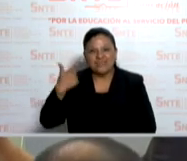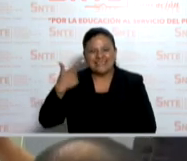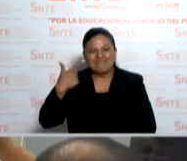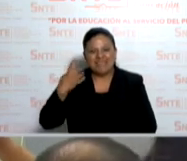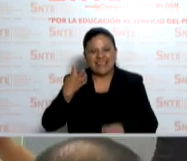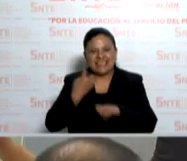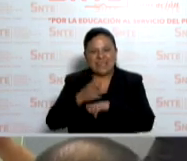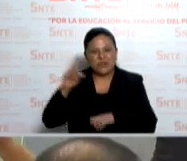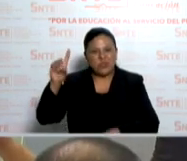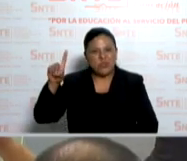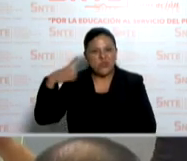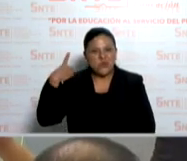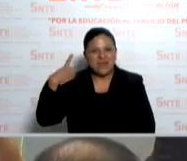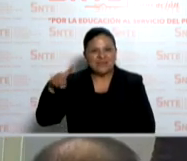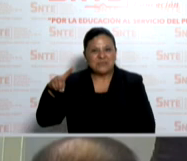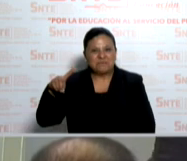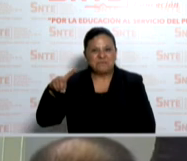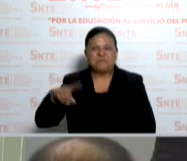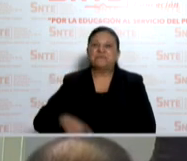Durango.